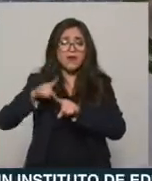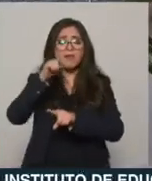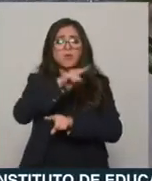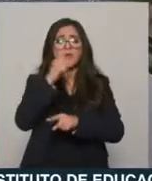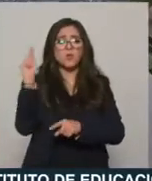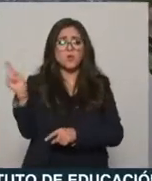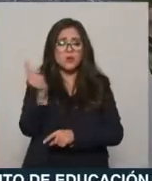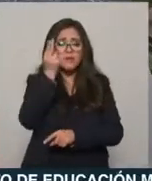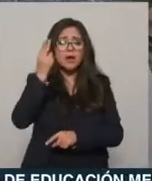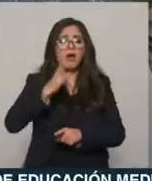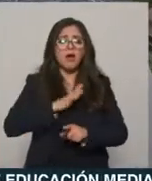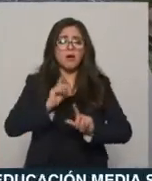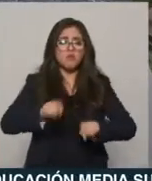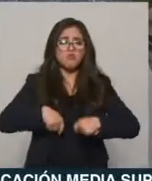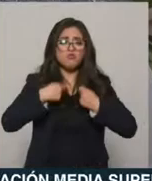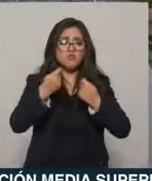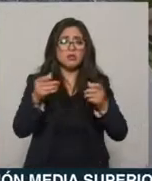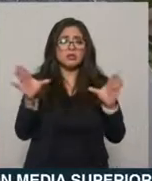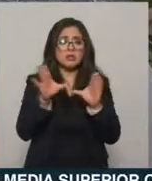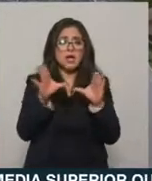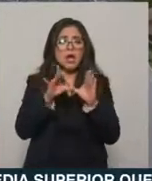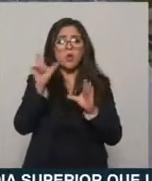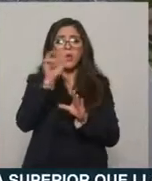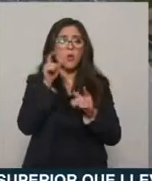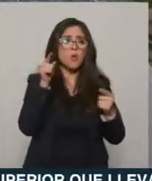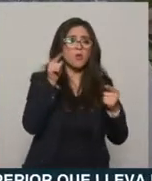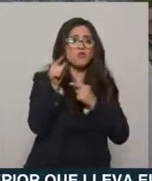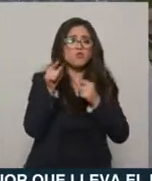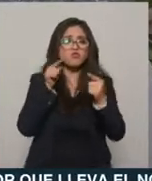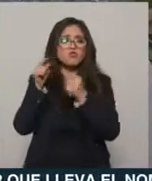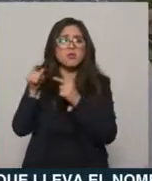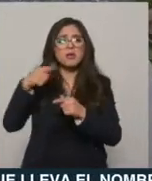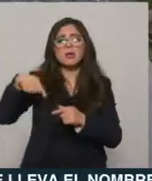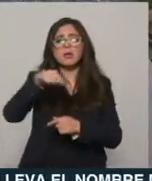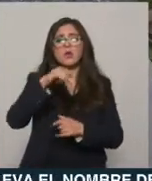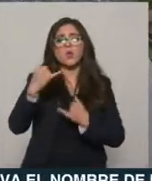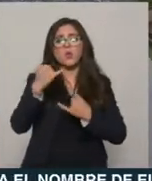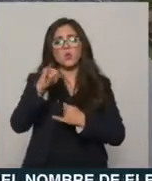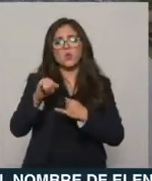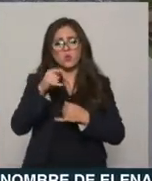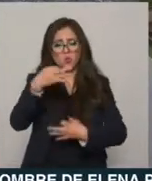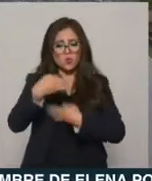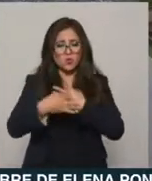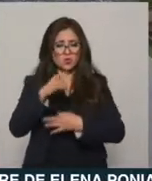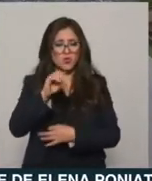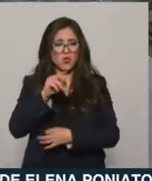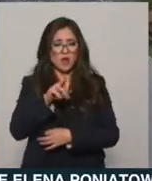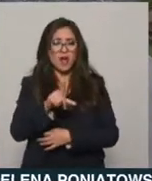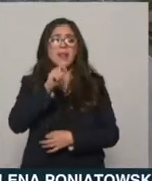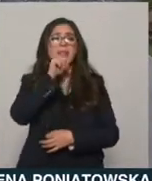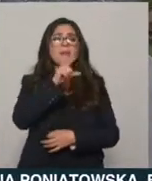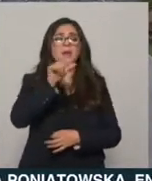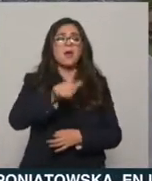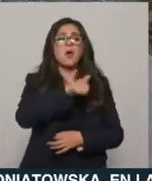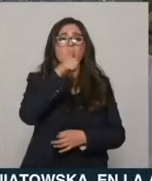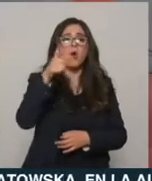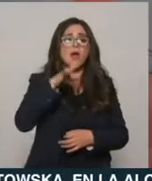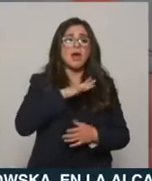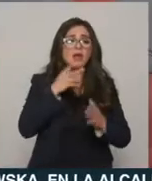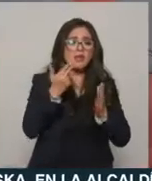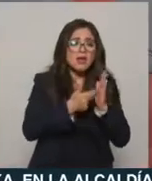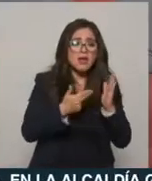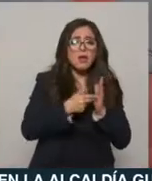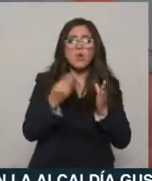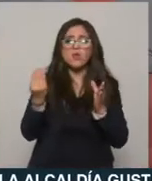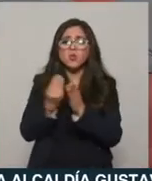juicios orales. Incluso el propio tribunal también está dando diplomados, está dando algunas maestrías sobre juicios orales. Bueno, y para finalizar esta